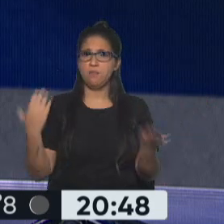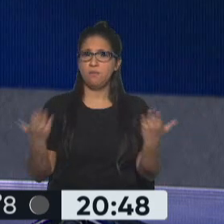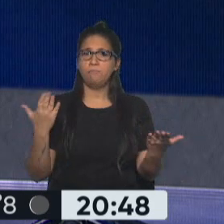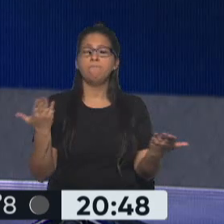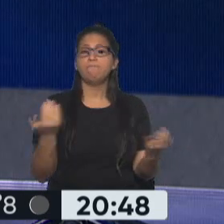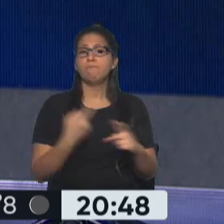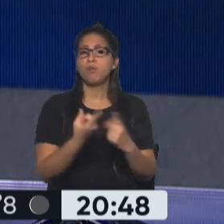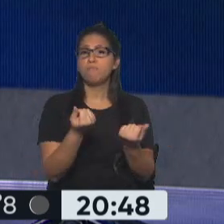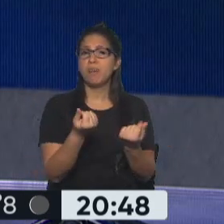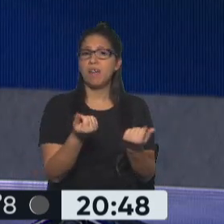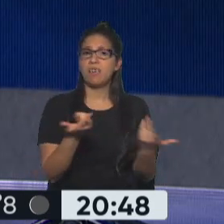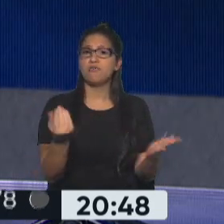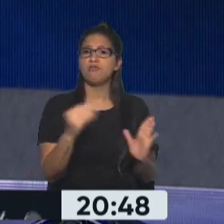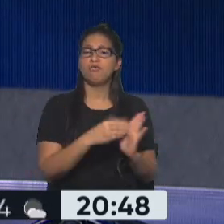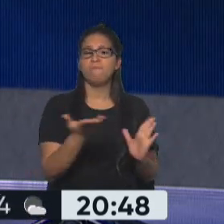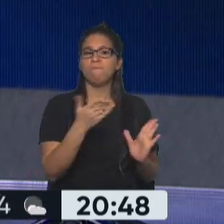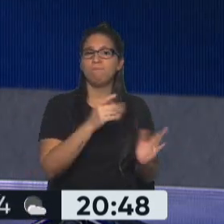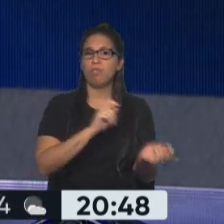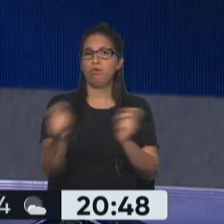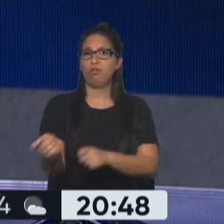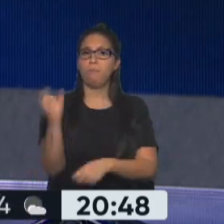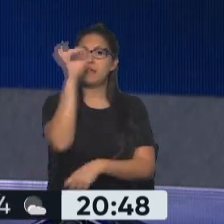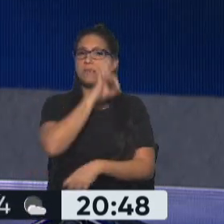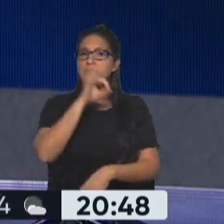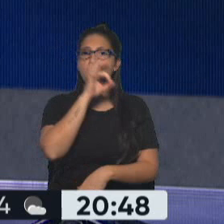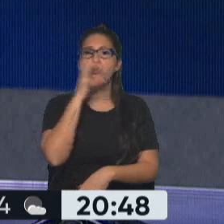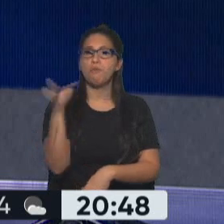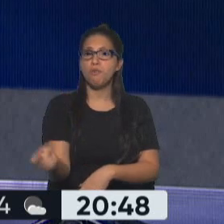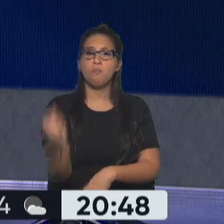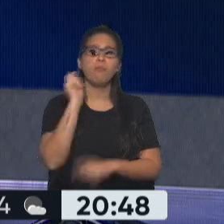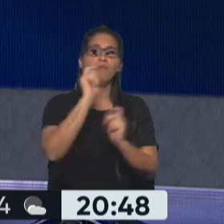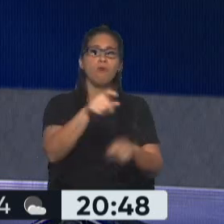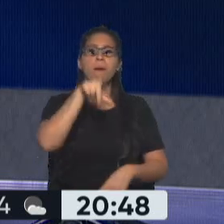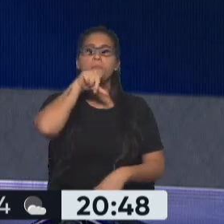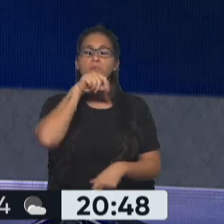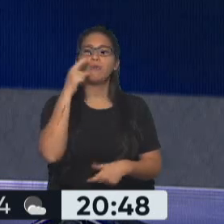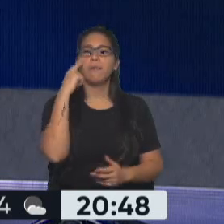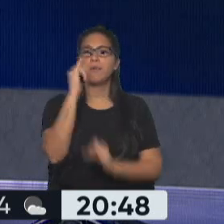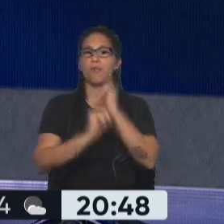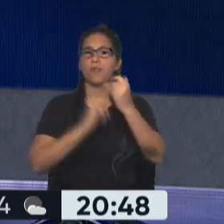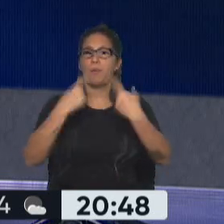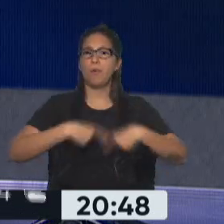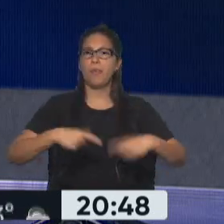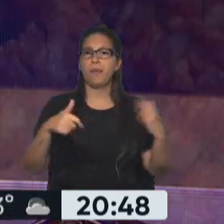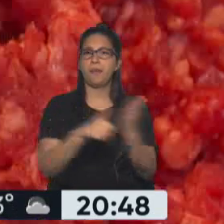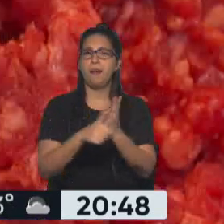precio la gente suele volcarse más al cerdo y al pollo. Vemos el informe y te contamos lo que sucede con la carne.